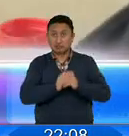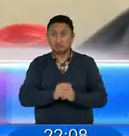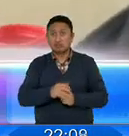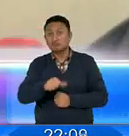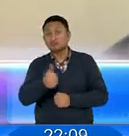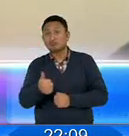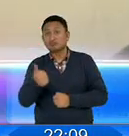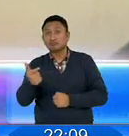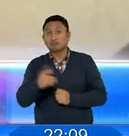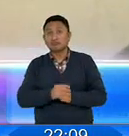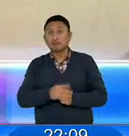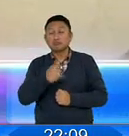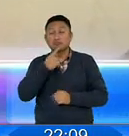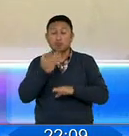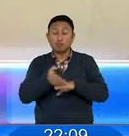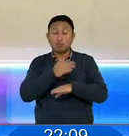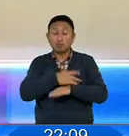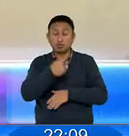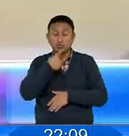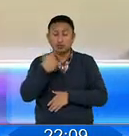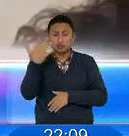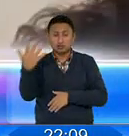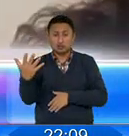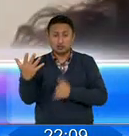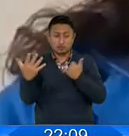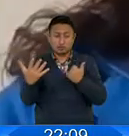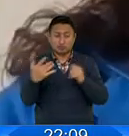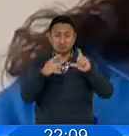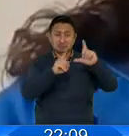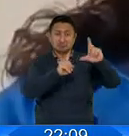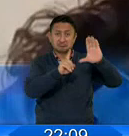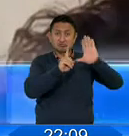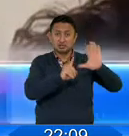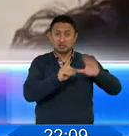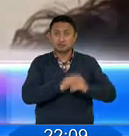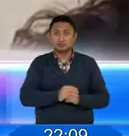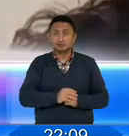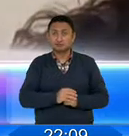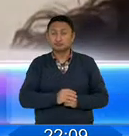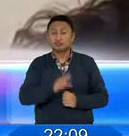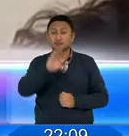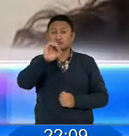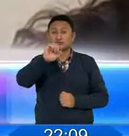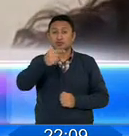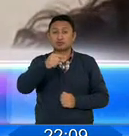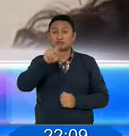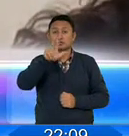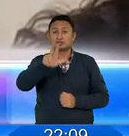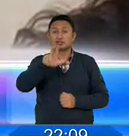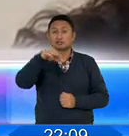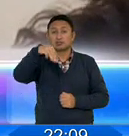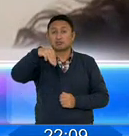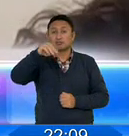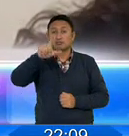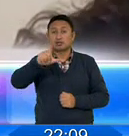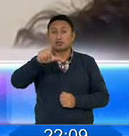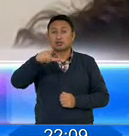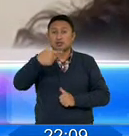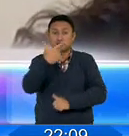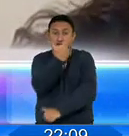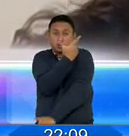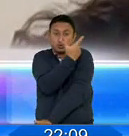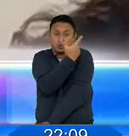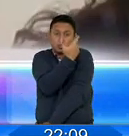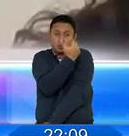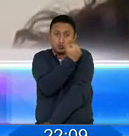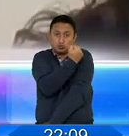que aconsejaba en un principio el fabricante. Y la dosis es de 0.3 ml intramuscular. Control